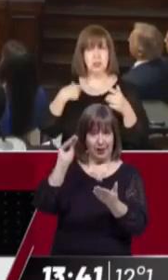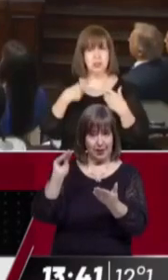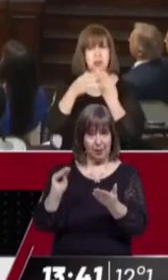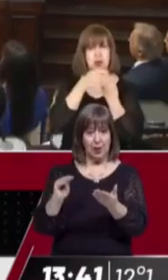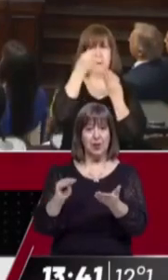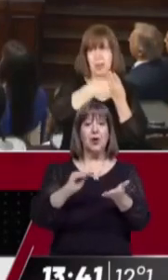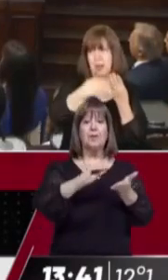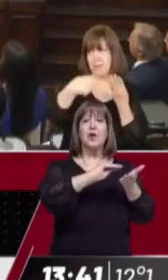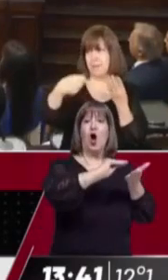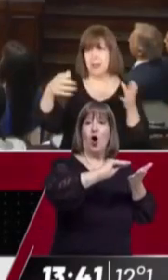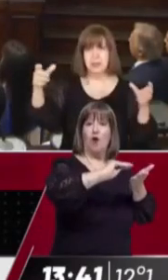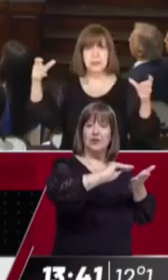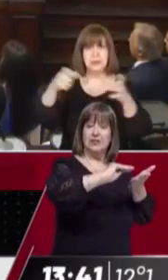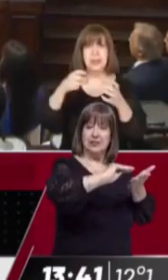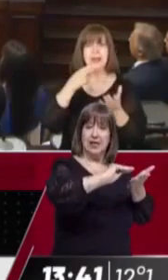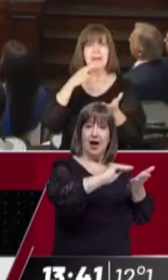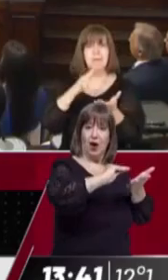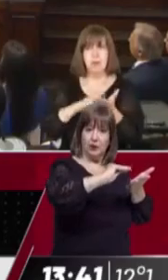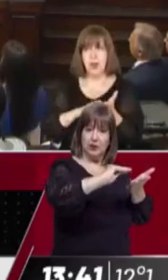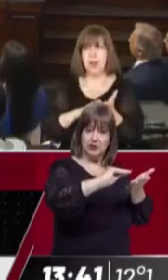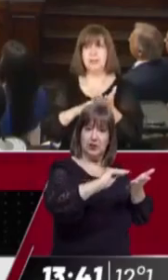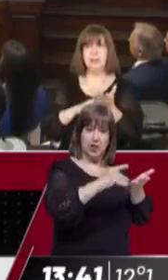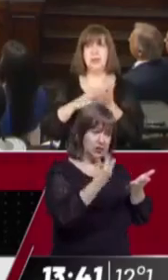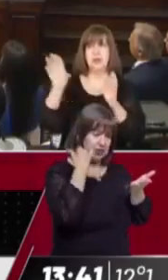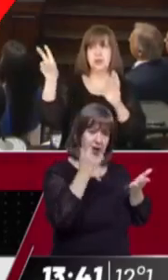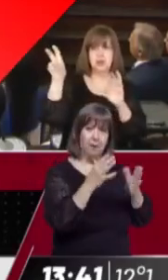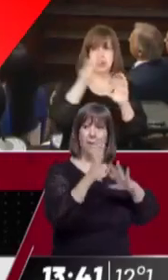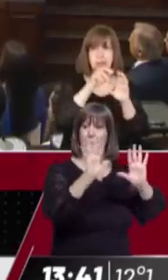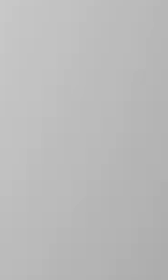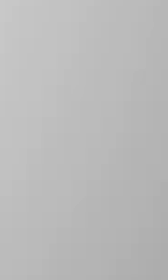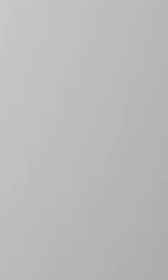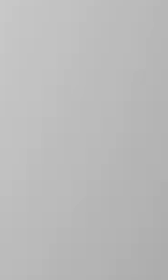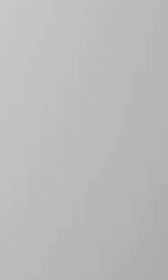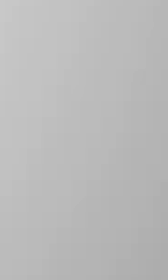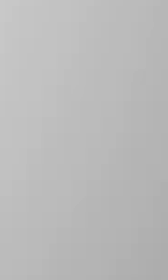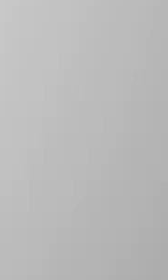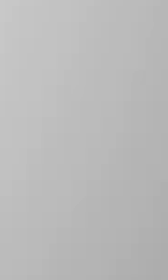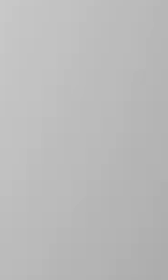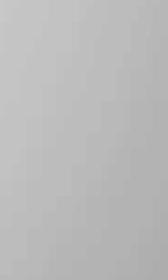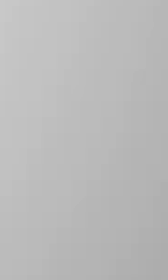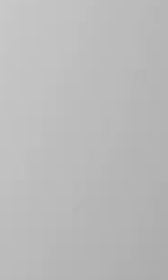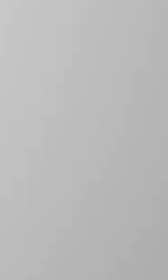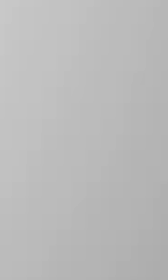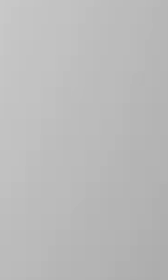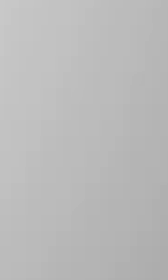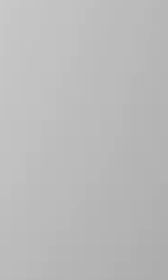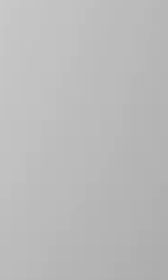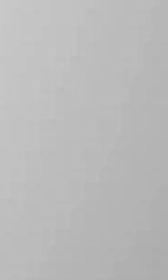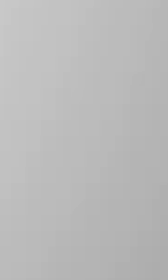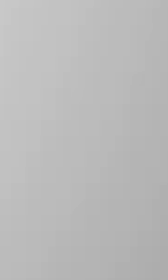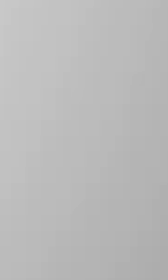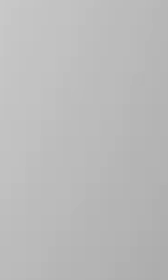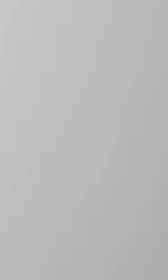bueno la casa de gobierno para recibir esos proyectos y todas las consultas que tengan que hacer desde